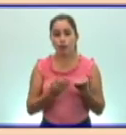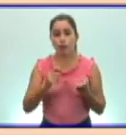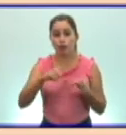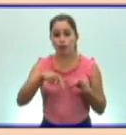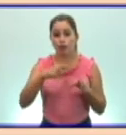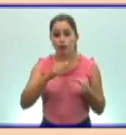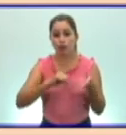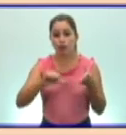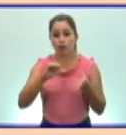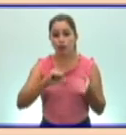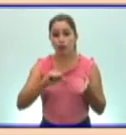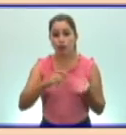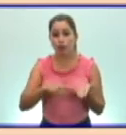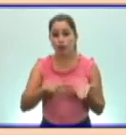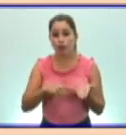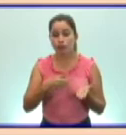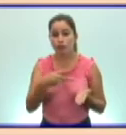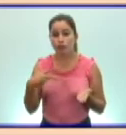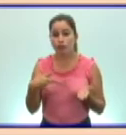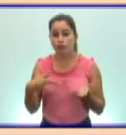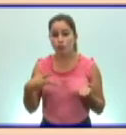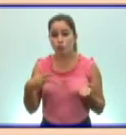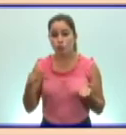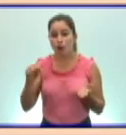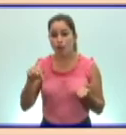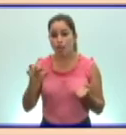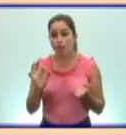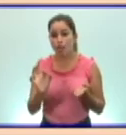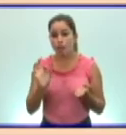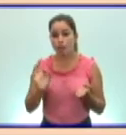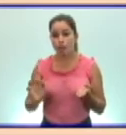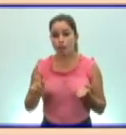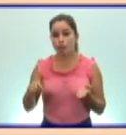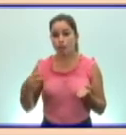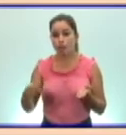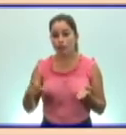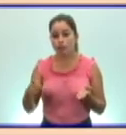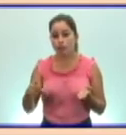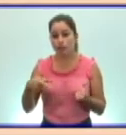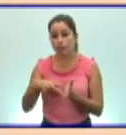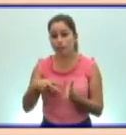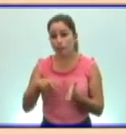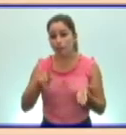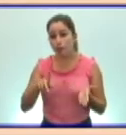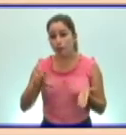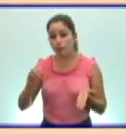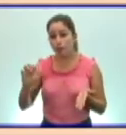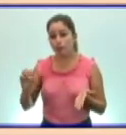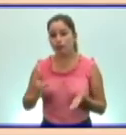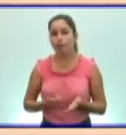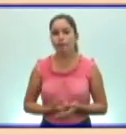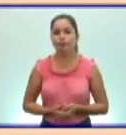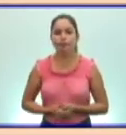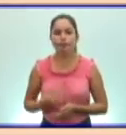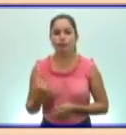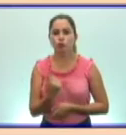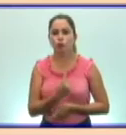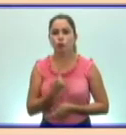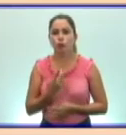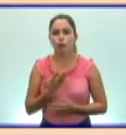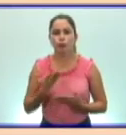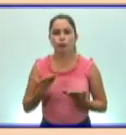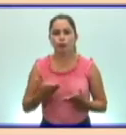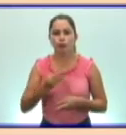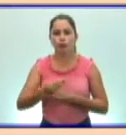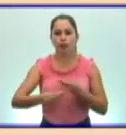será igual a el por ciento en el ejercicio dividido por 100. Pues nosotros vamos entonces a sustituir